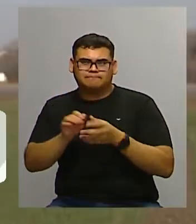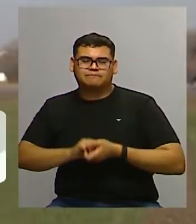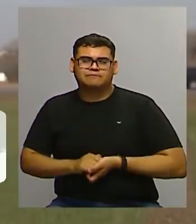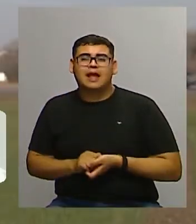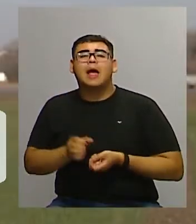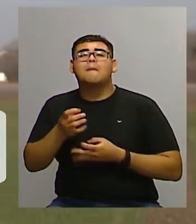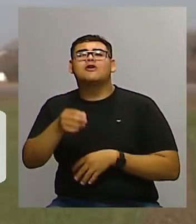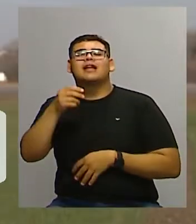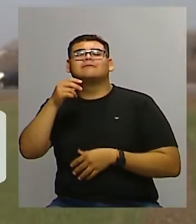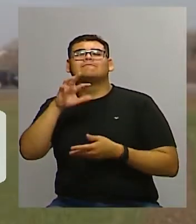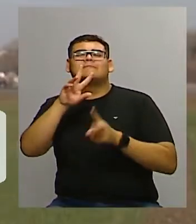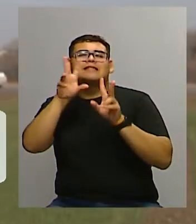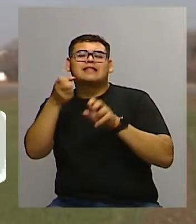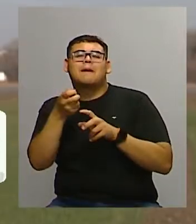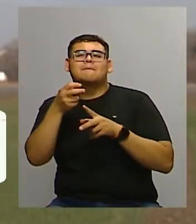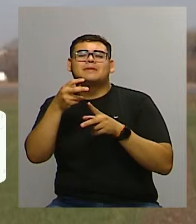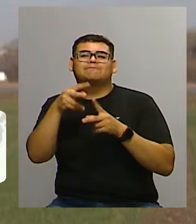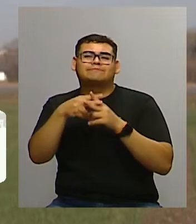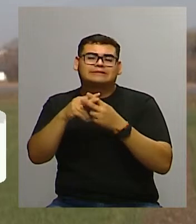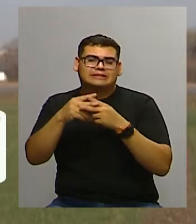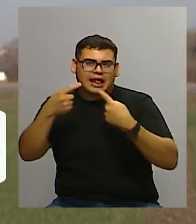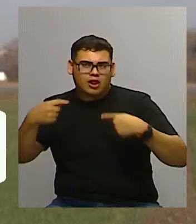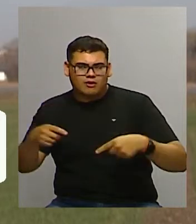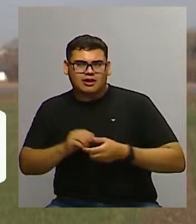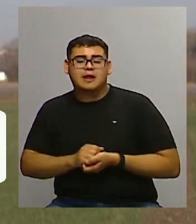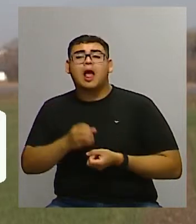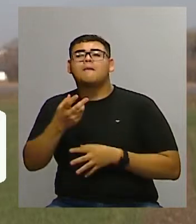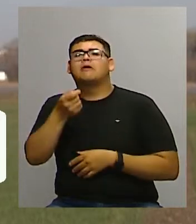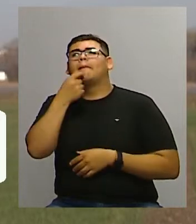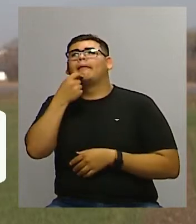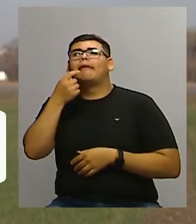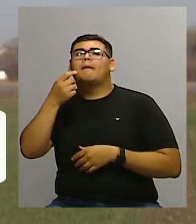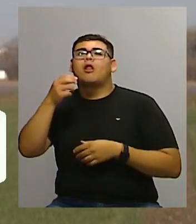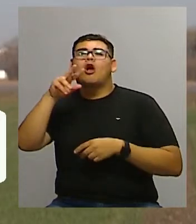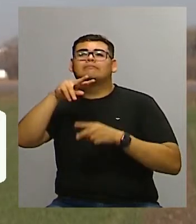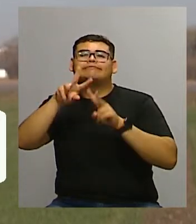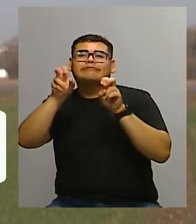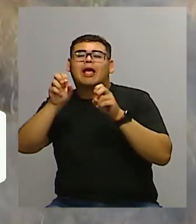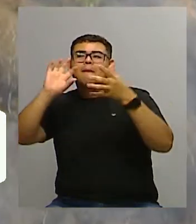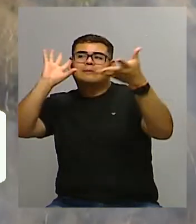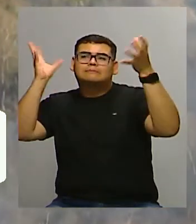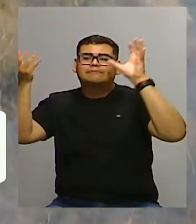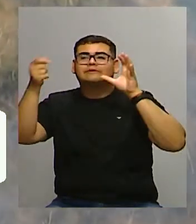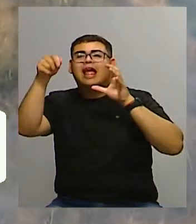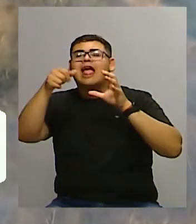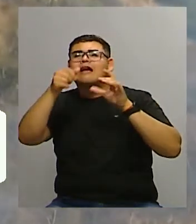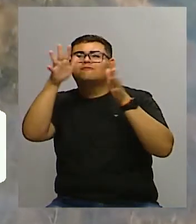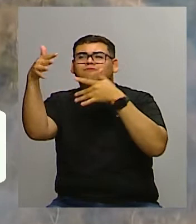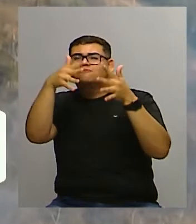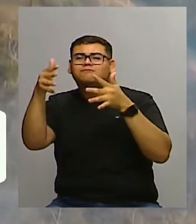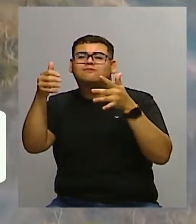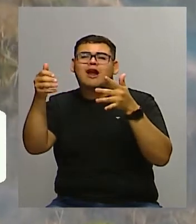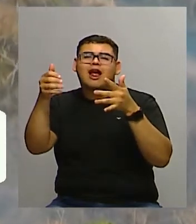la tecnología al servicio de, o sea, cómo medimos los gases de efecto invernadero, cómo aplicamos tecnología para